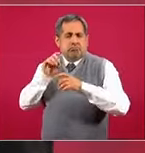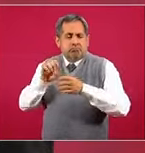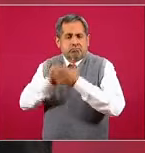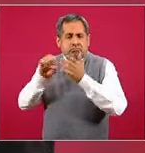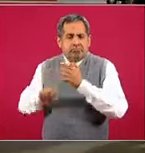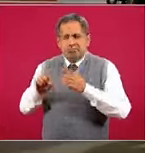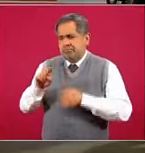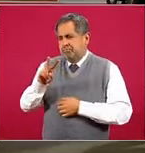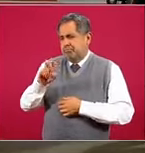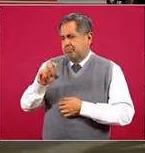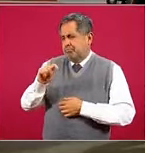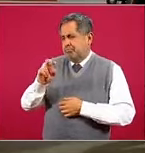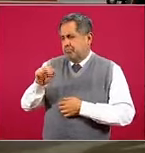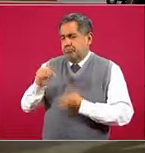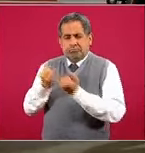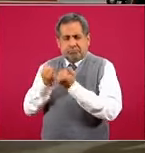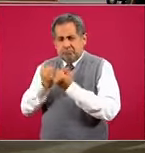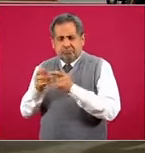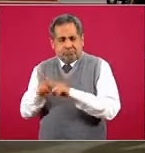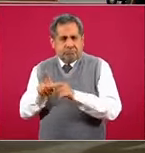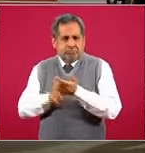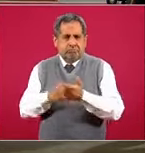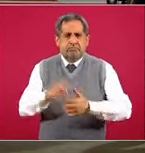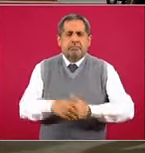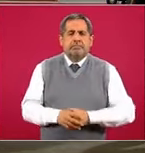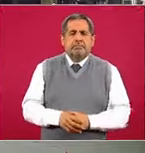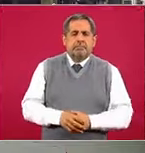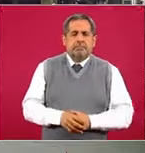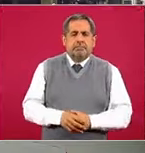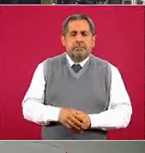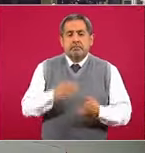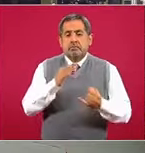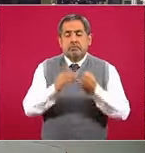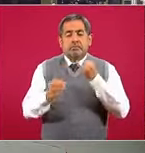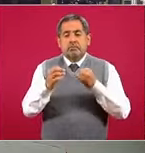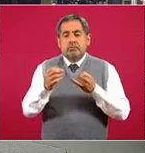por vectores. Gracias. Tendríamos